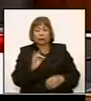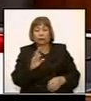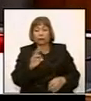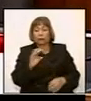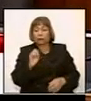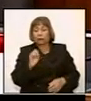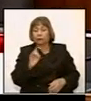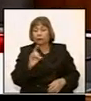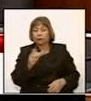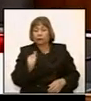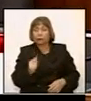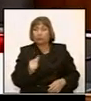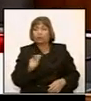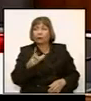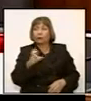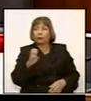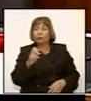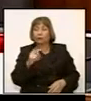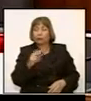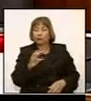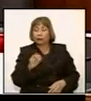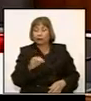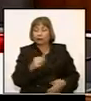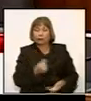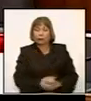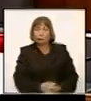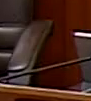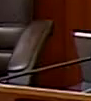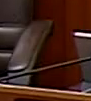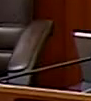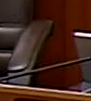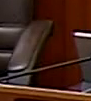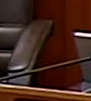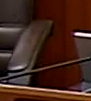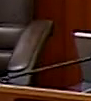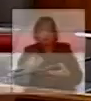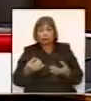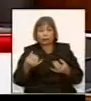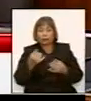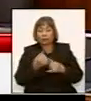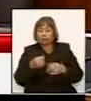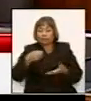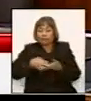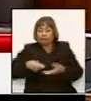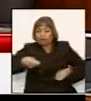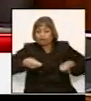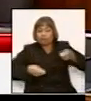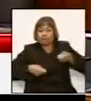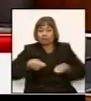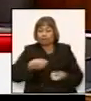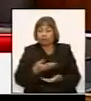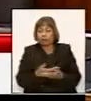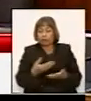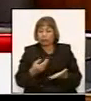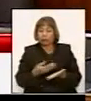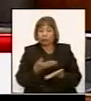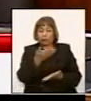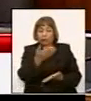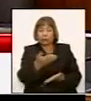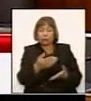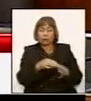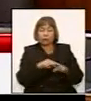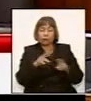Letona. También el pedido ha sido aceptado. Se agrega una tercera disposición complementaria final que ha sido remitida a la